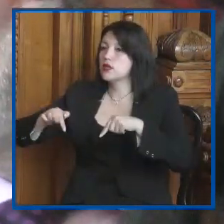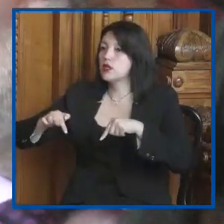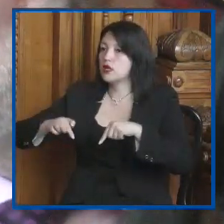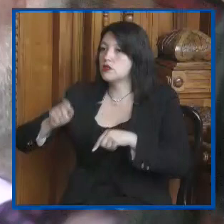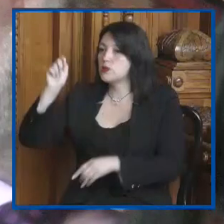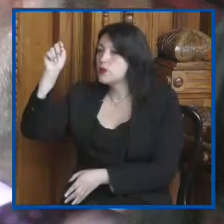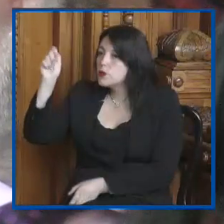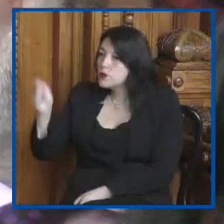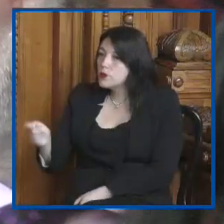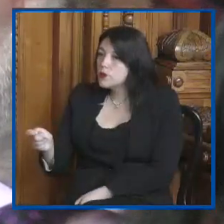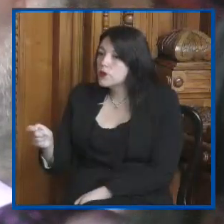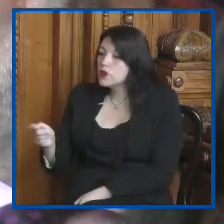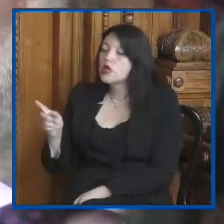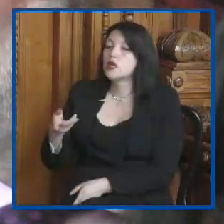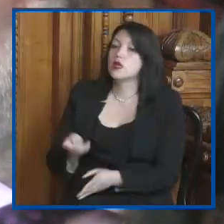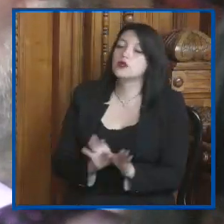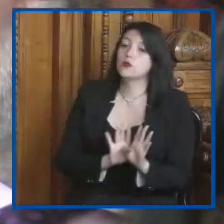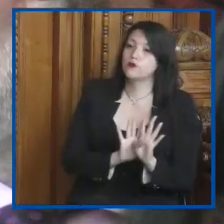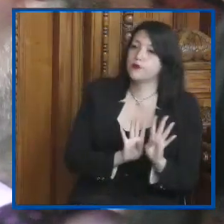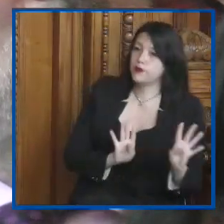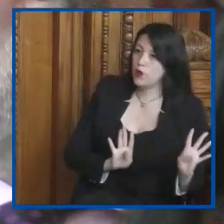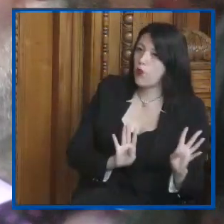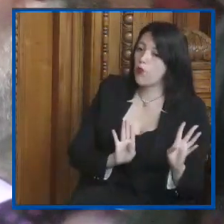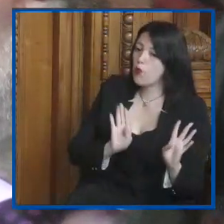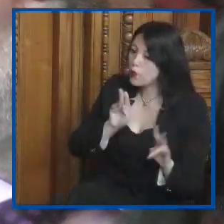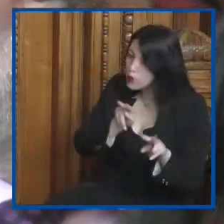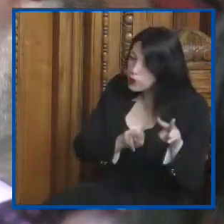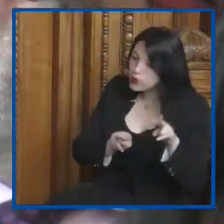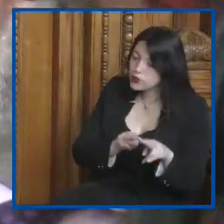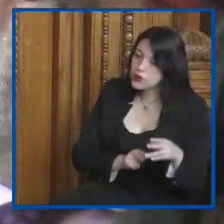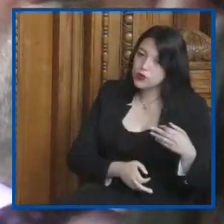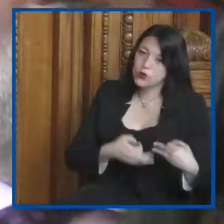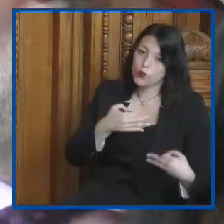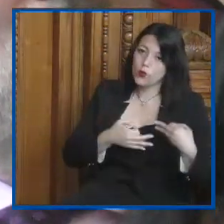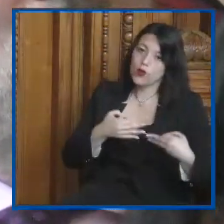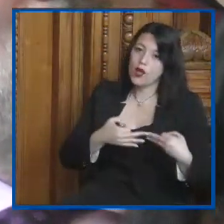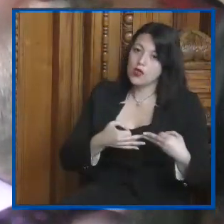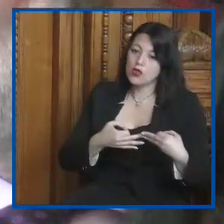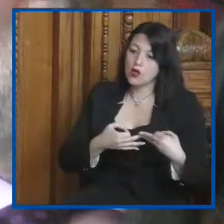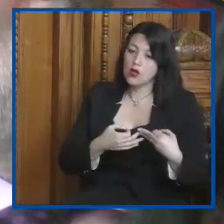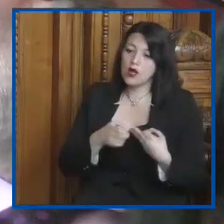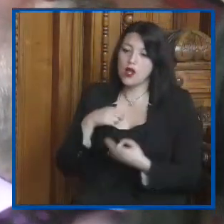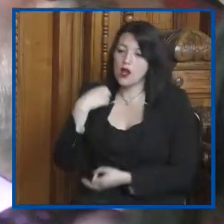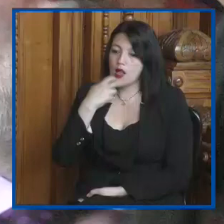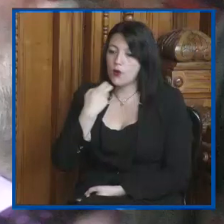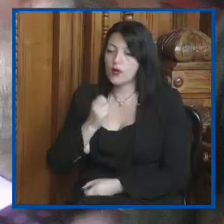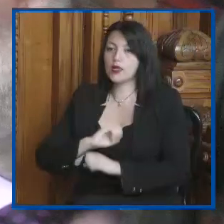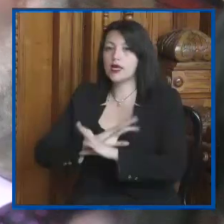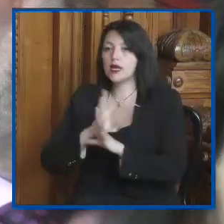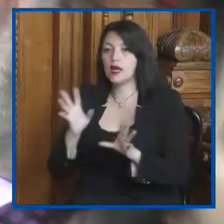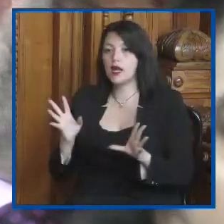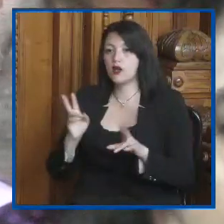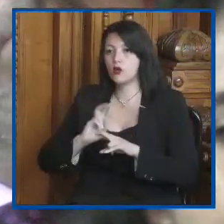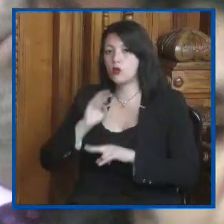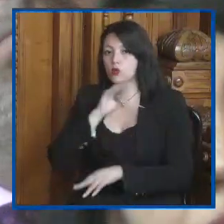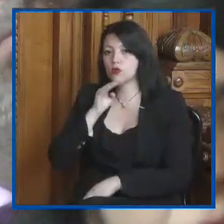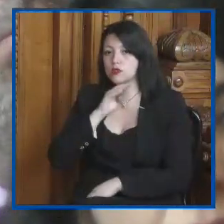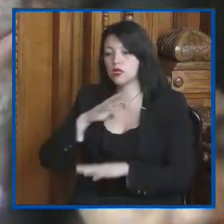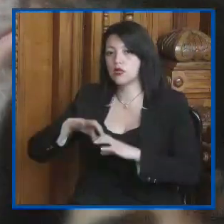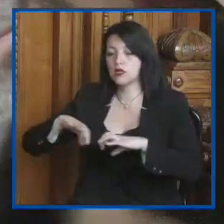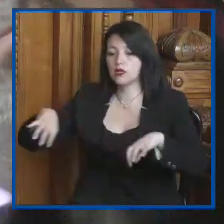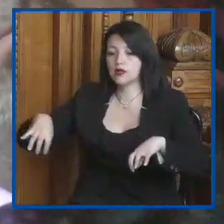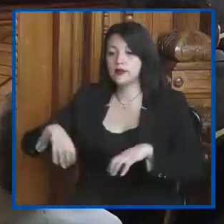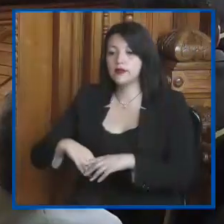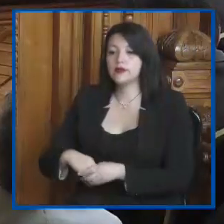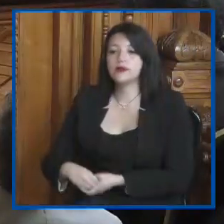jurado, ¿qué diferencia importante ve usted en la perspectiva del lenguaje claro en estas dos dinámicas de audiencia?